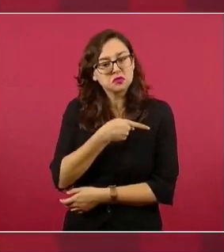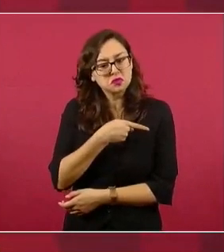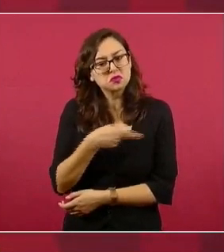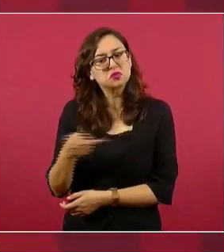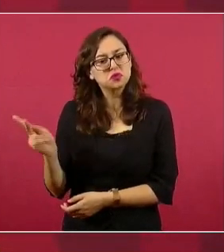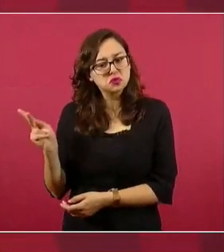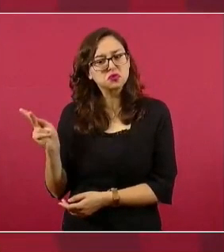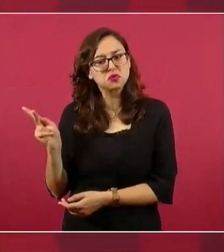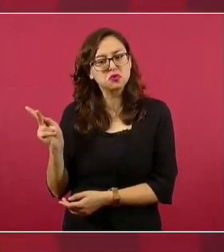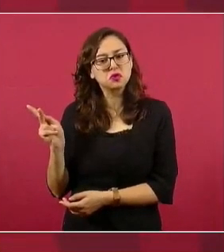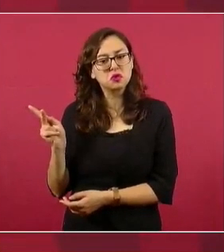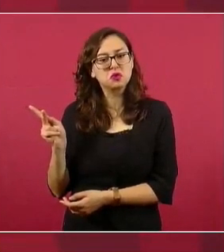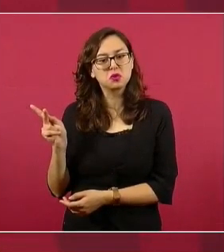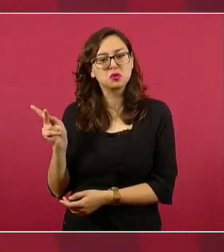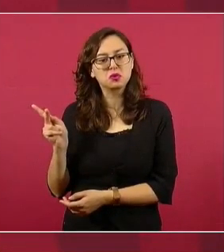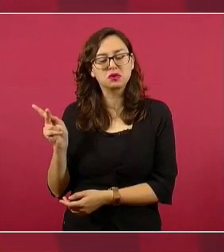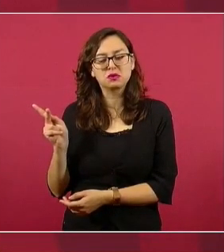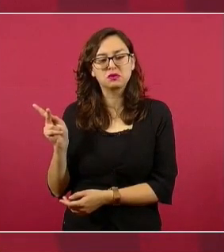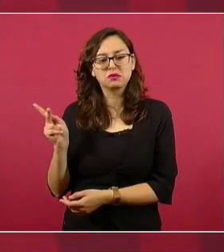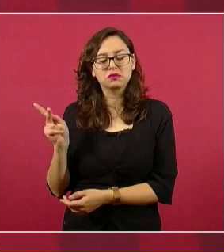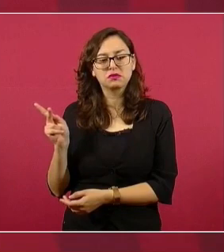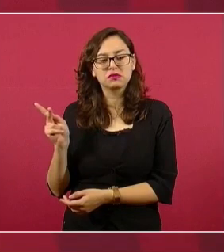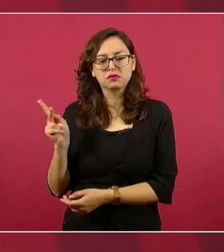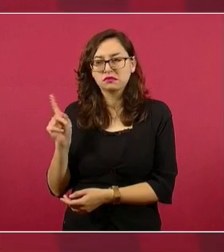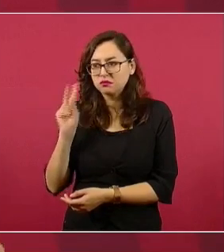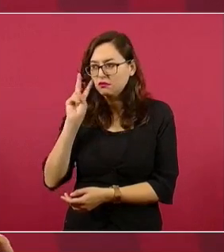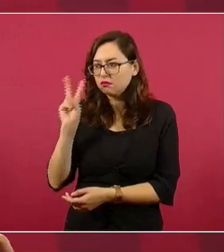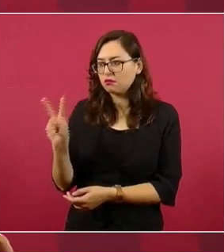ese era el hombre más feliz.